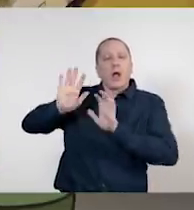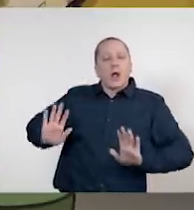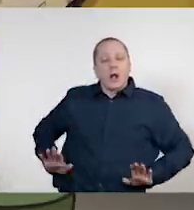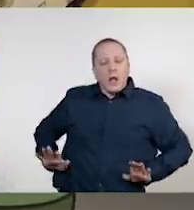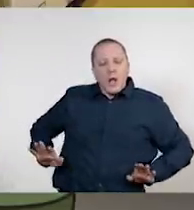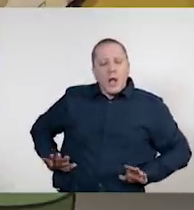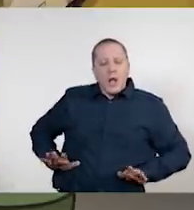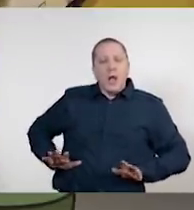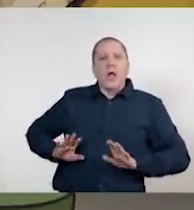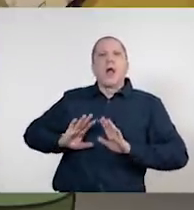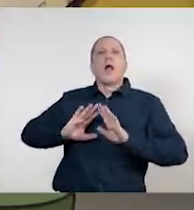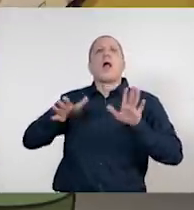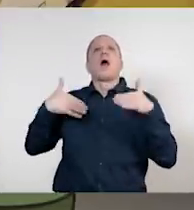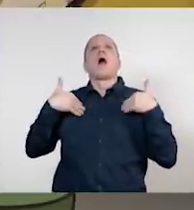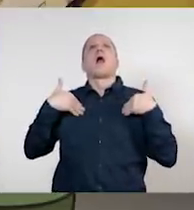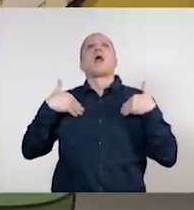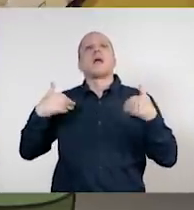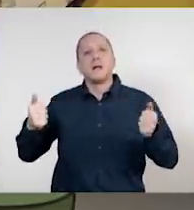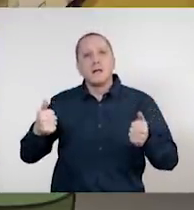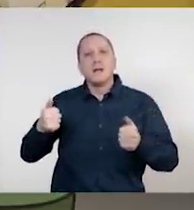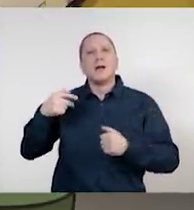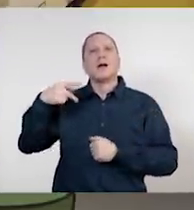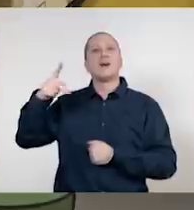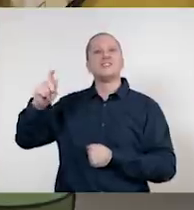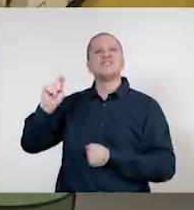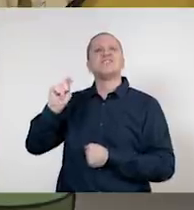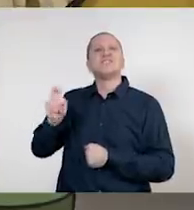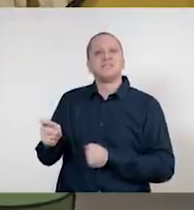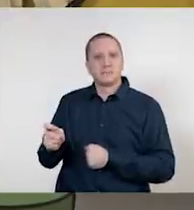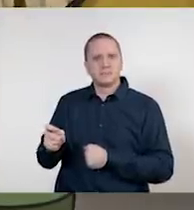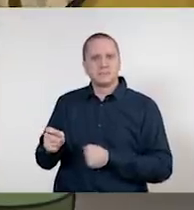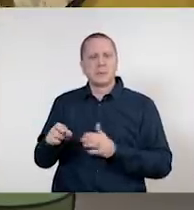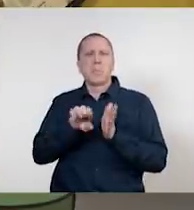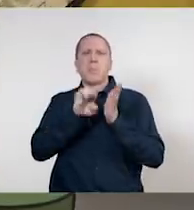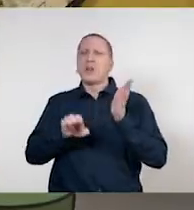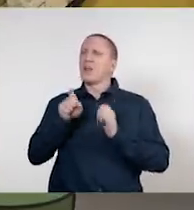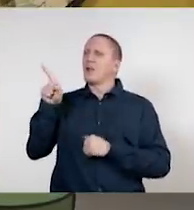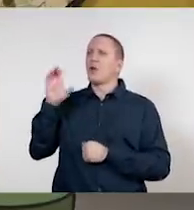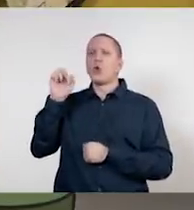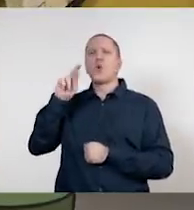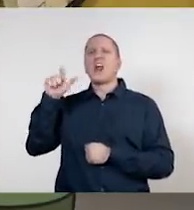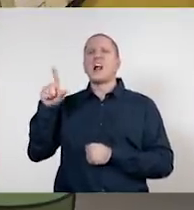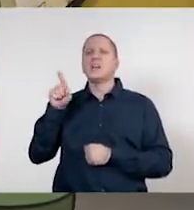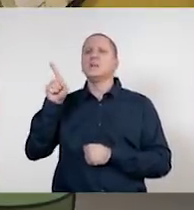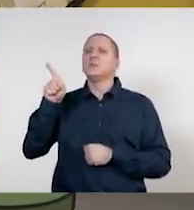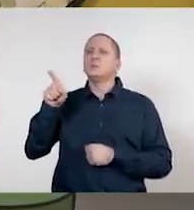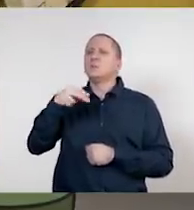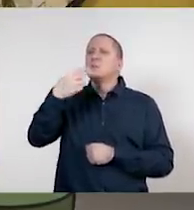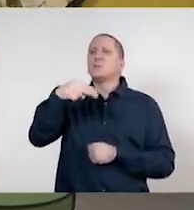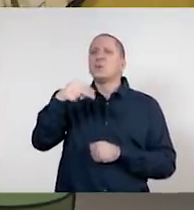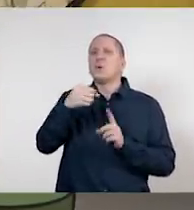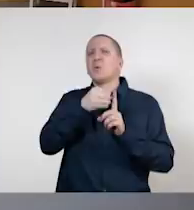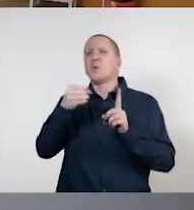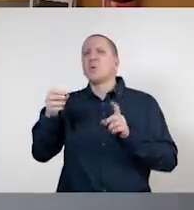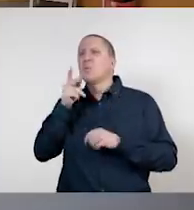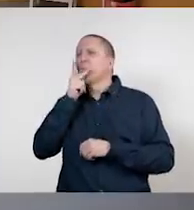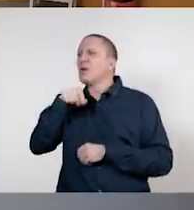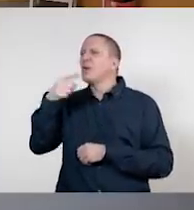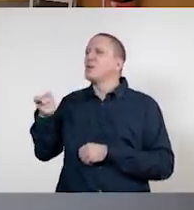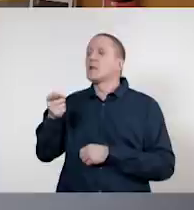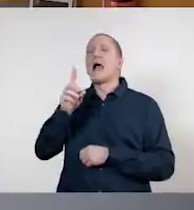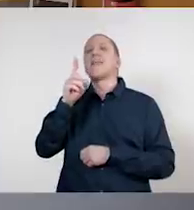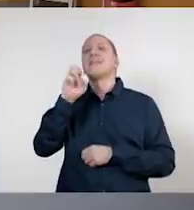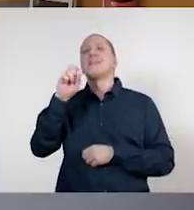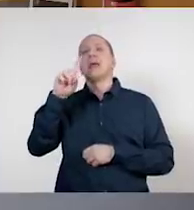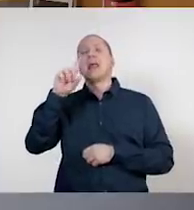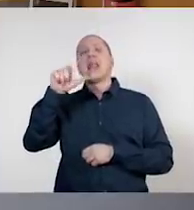características y entonces saber cuál es su identidad. Claro. Por ejemplo, Coral, ¿tú cómo te apellidas? De la Vega. De la